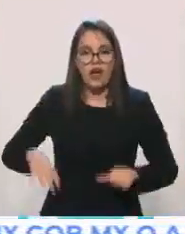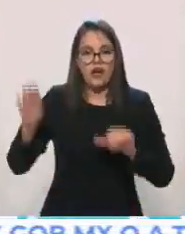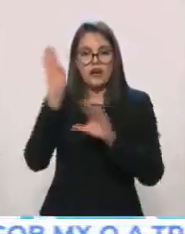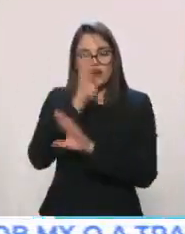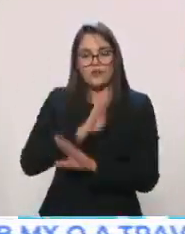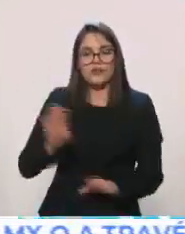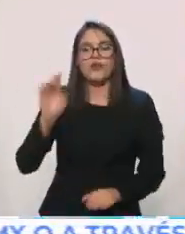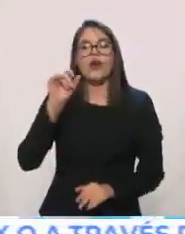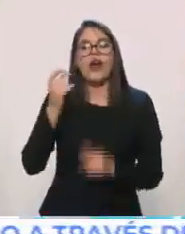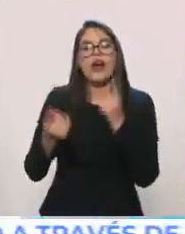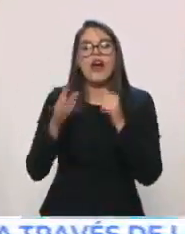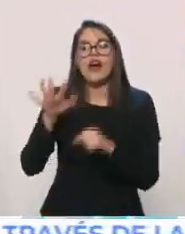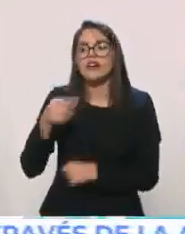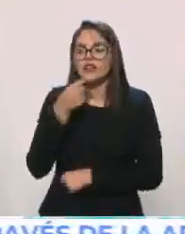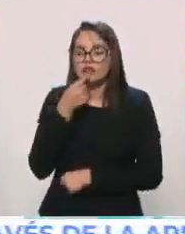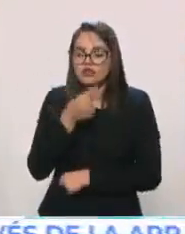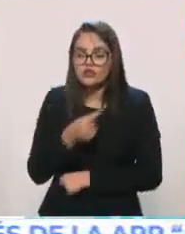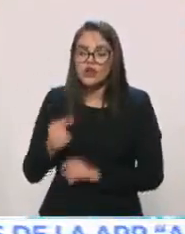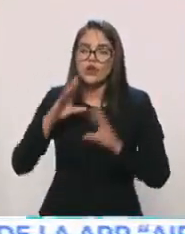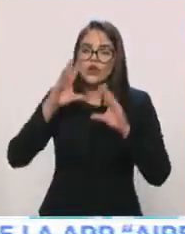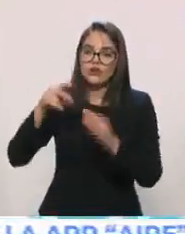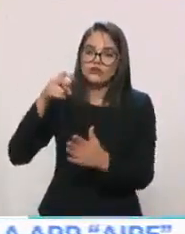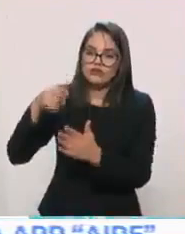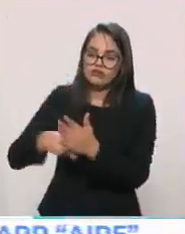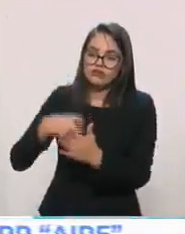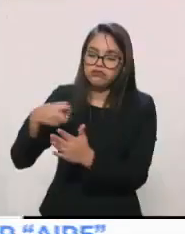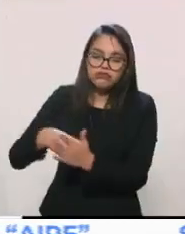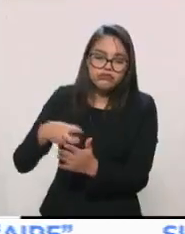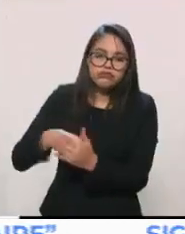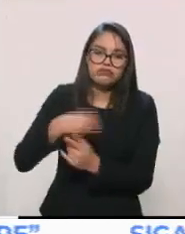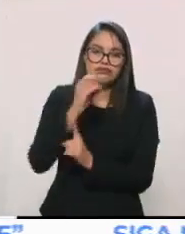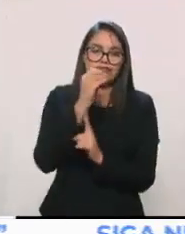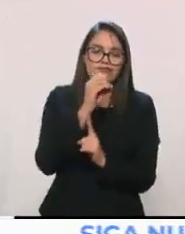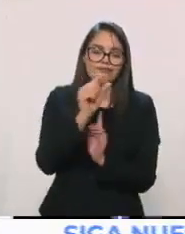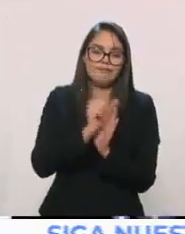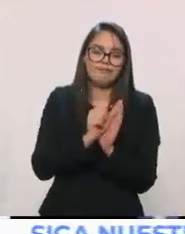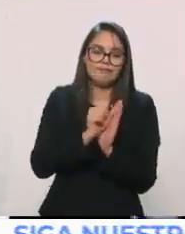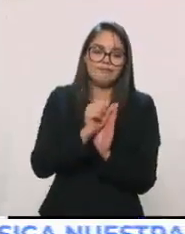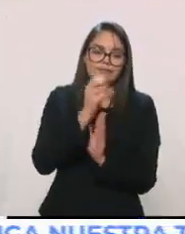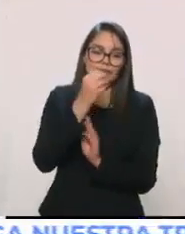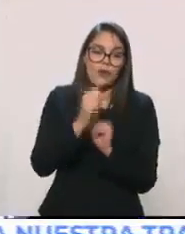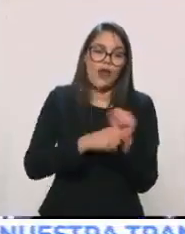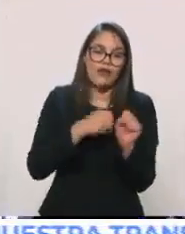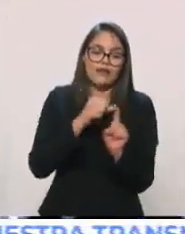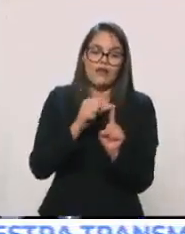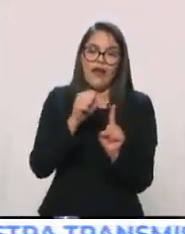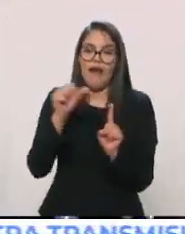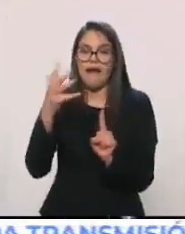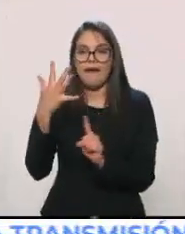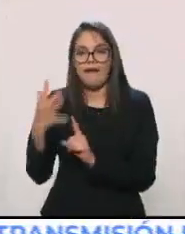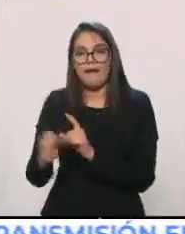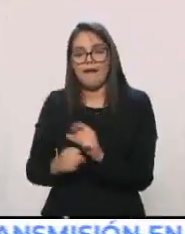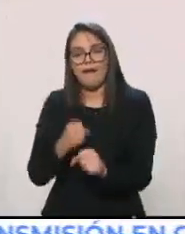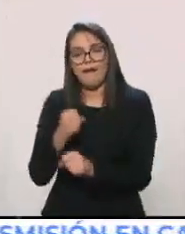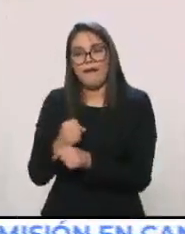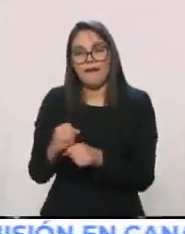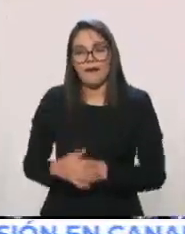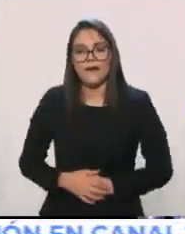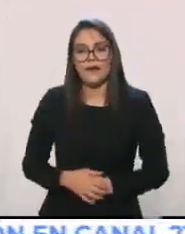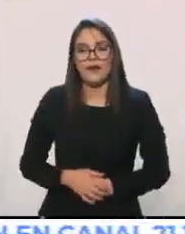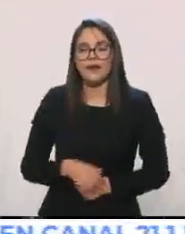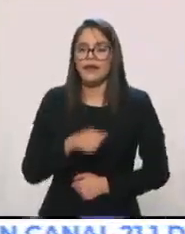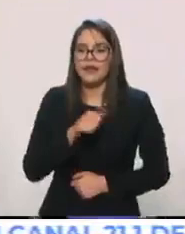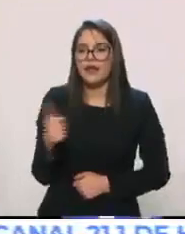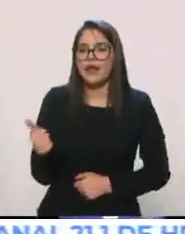para realizar en casa con niñas y niños de 0 a 5 años. En la Magdalena Contreras se usa el Facebook Live para